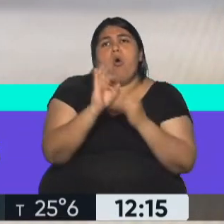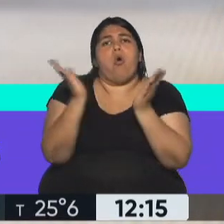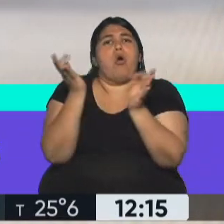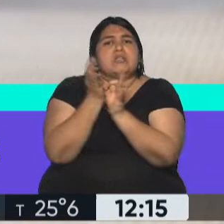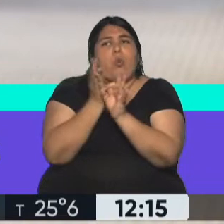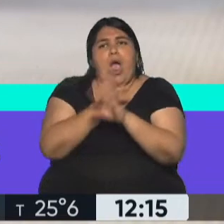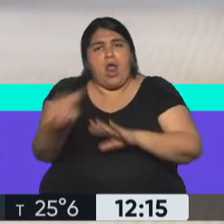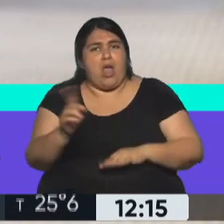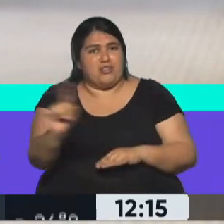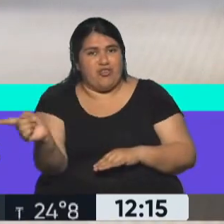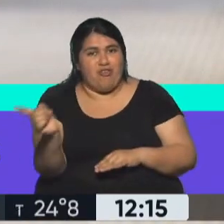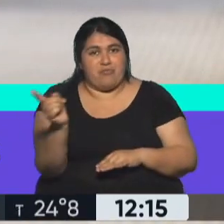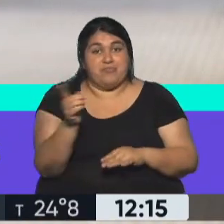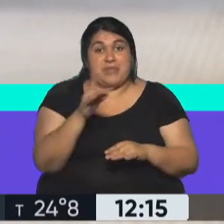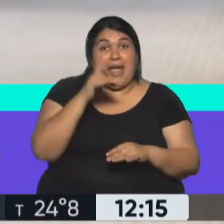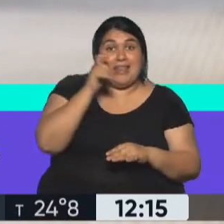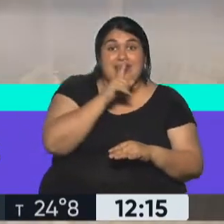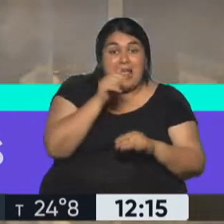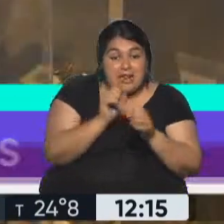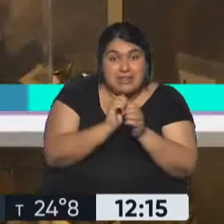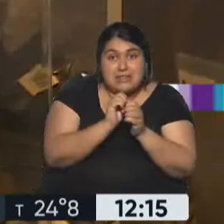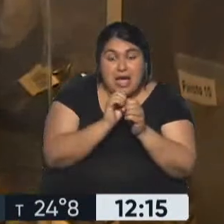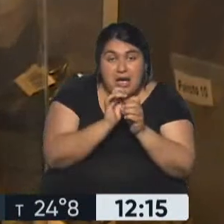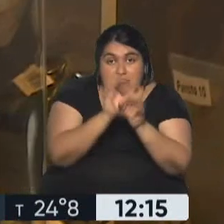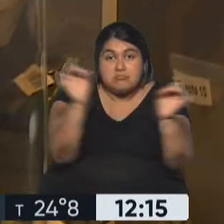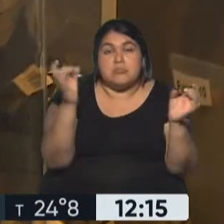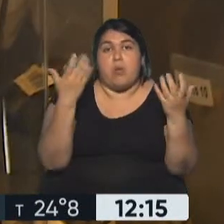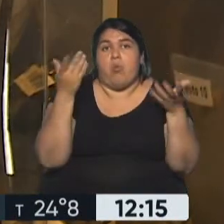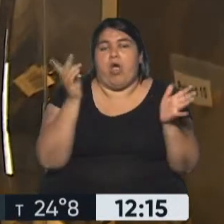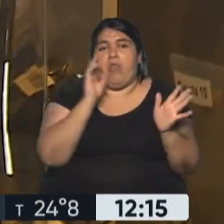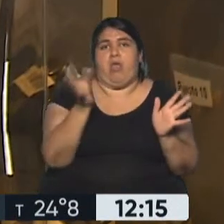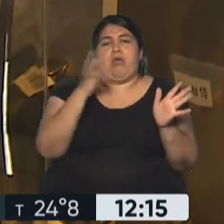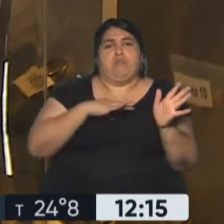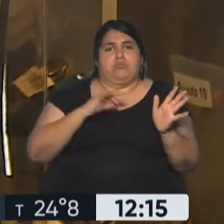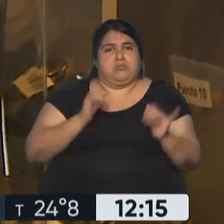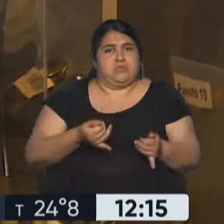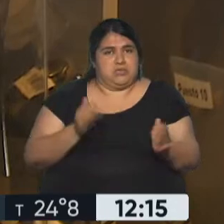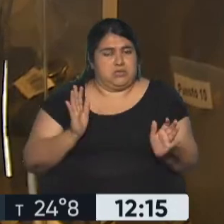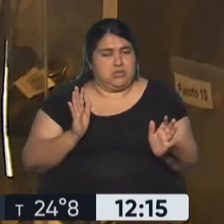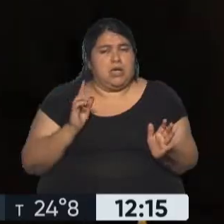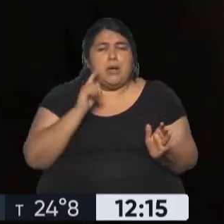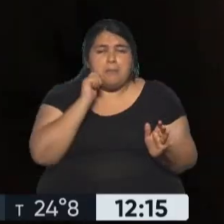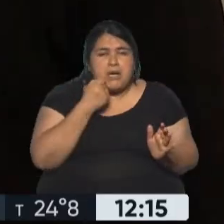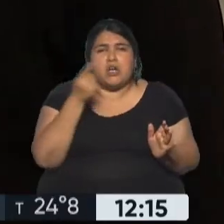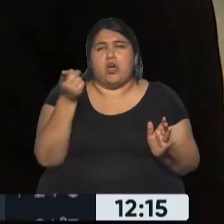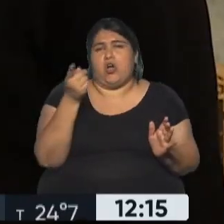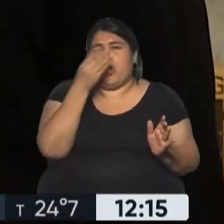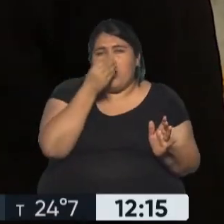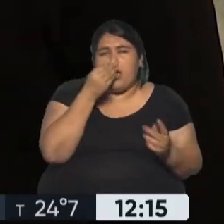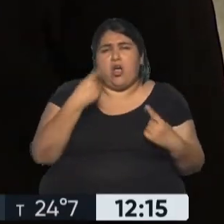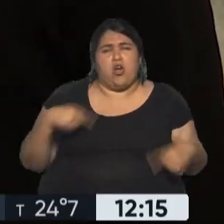persona con la variante Delta circulando predominantemente puede transmitir. Entonces, evitar hasta que el cuadro se